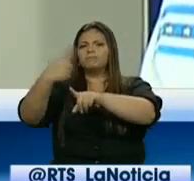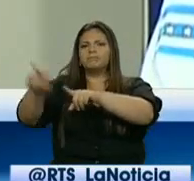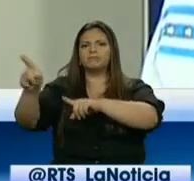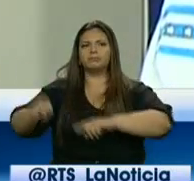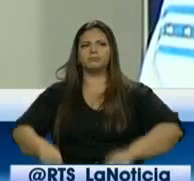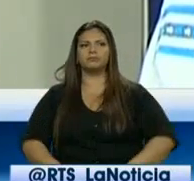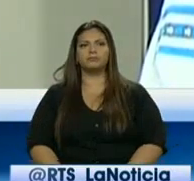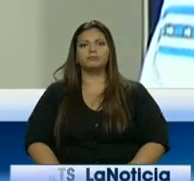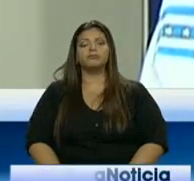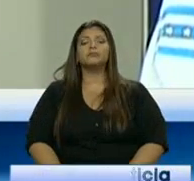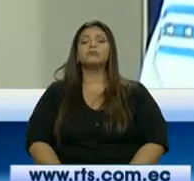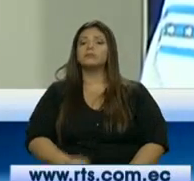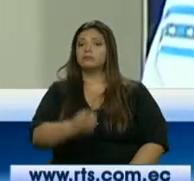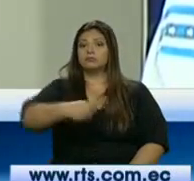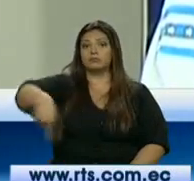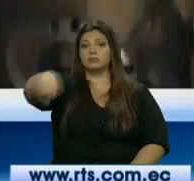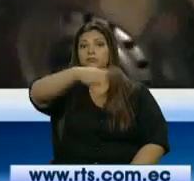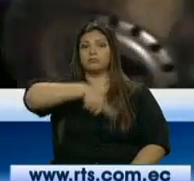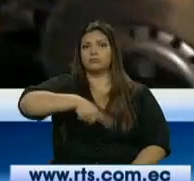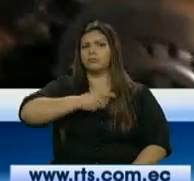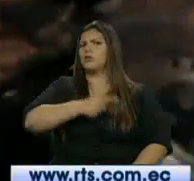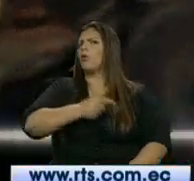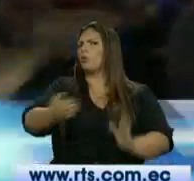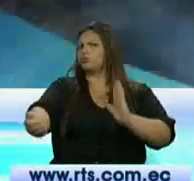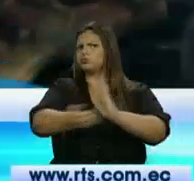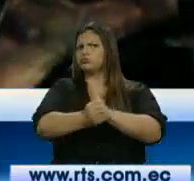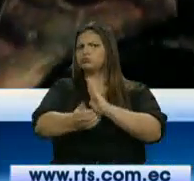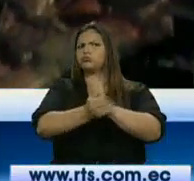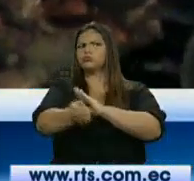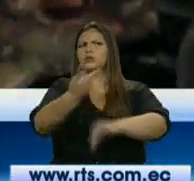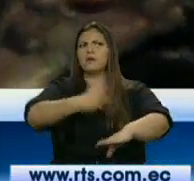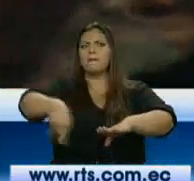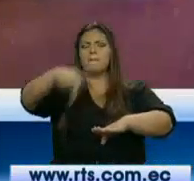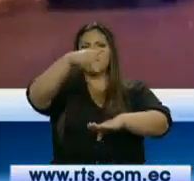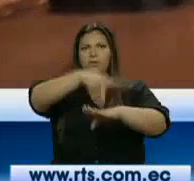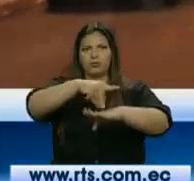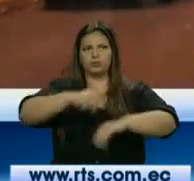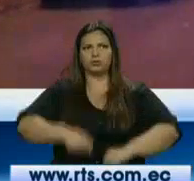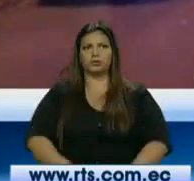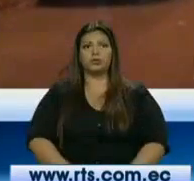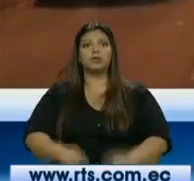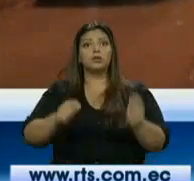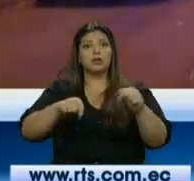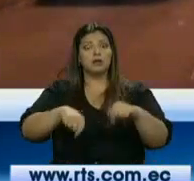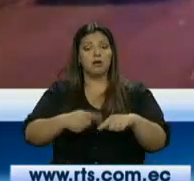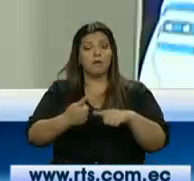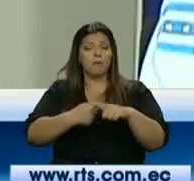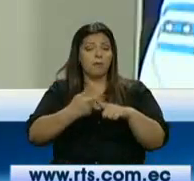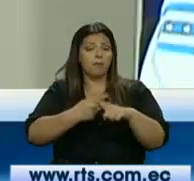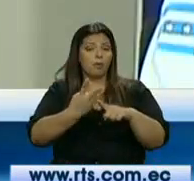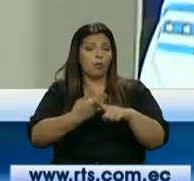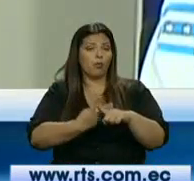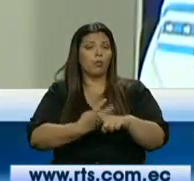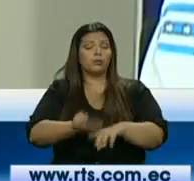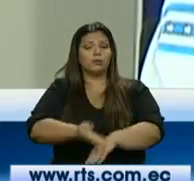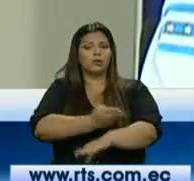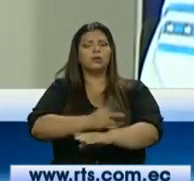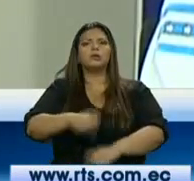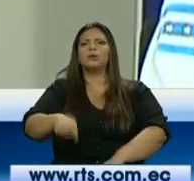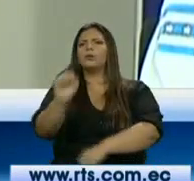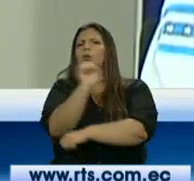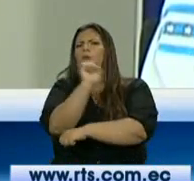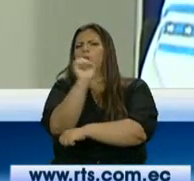son agentes profesionales ya. Lastimosamente, también se registraron accidentes en estos 4 meses. Hemos tenido una cifra